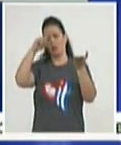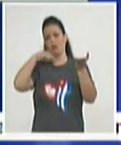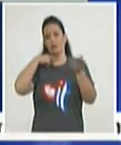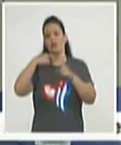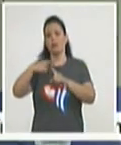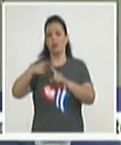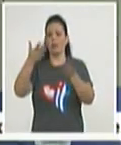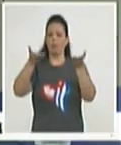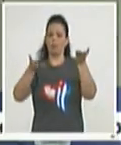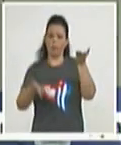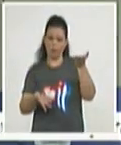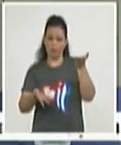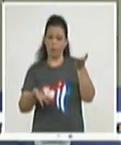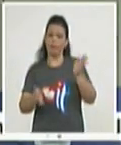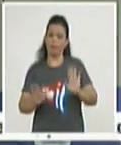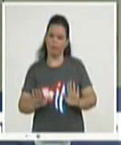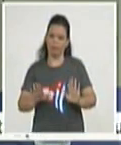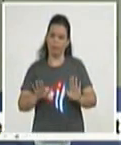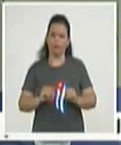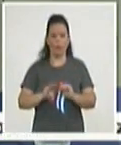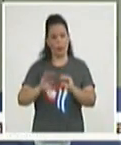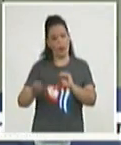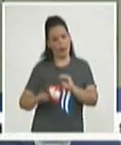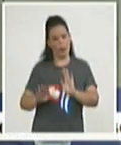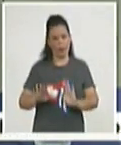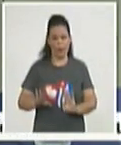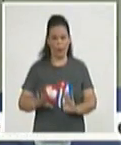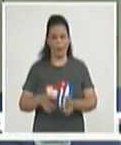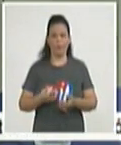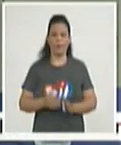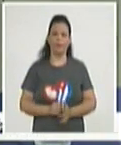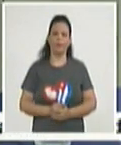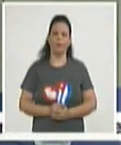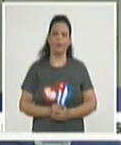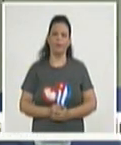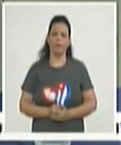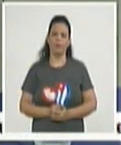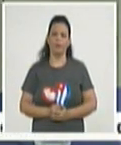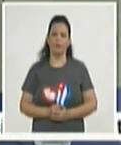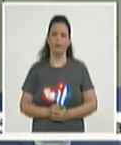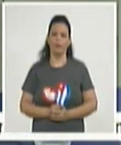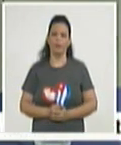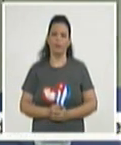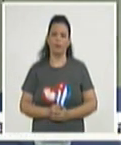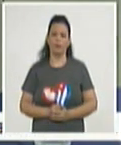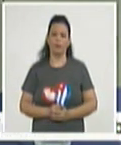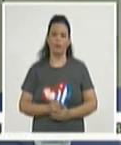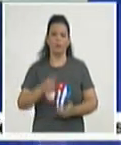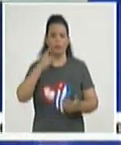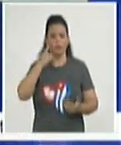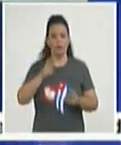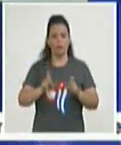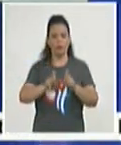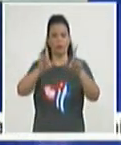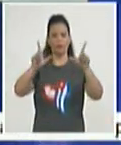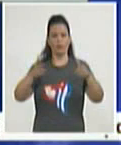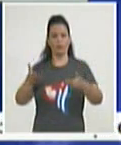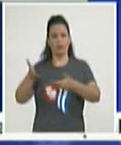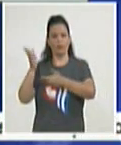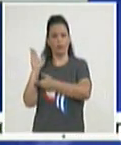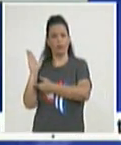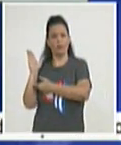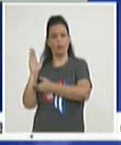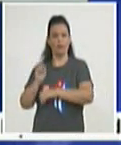8.552. Permite identificar también, y si puede lo dejan, que han fallecido